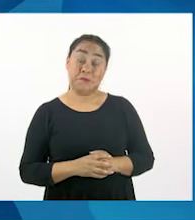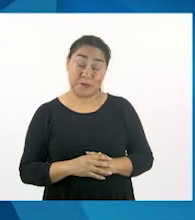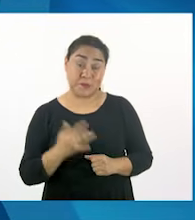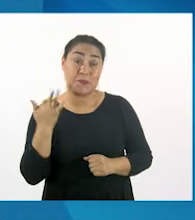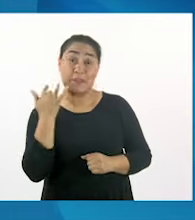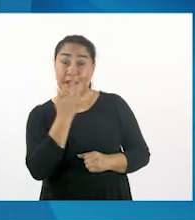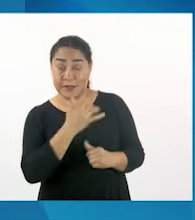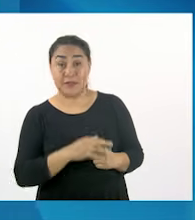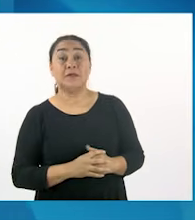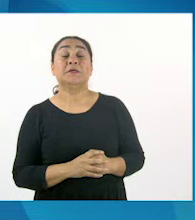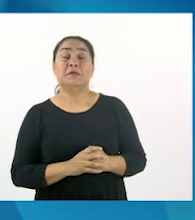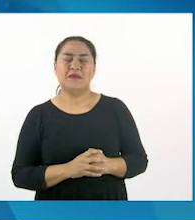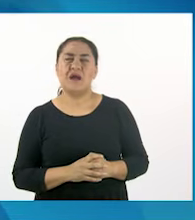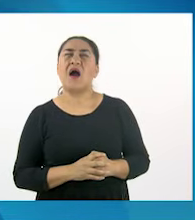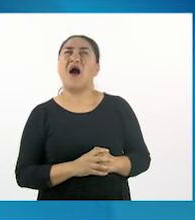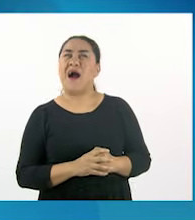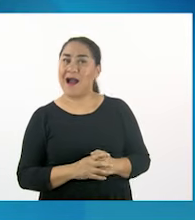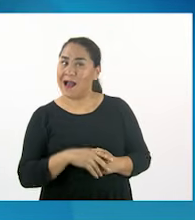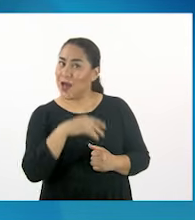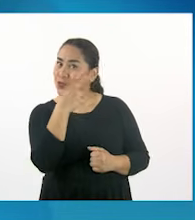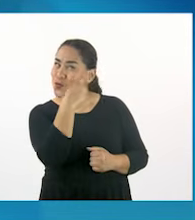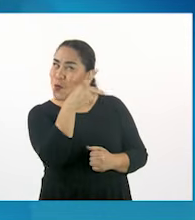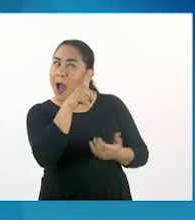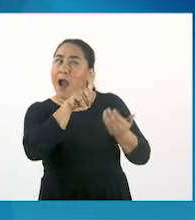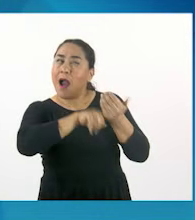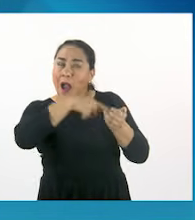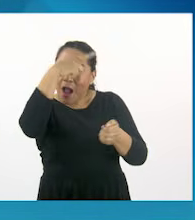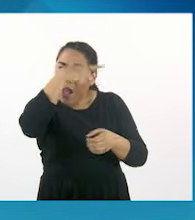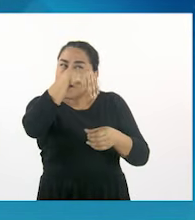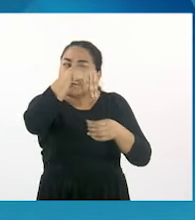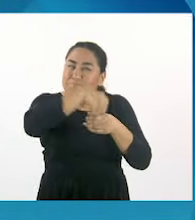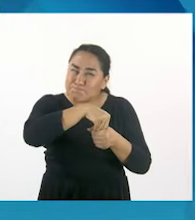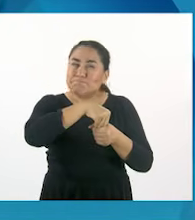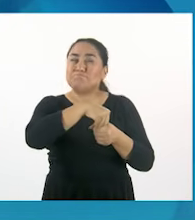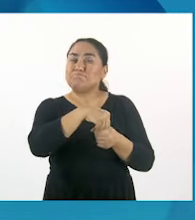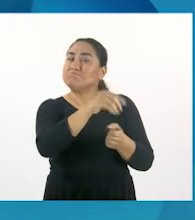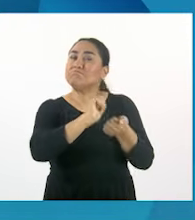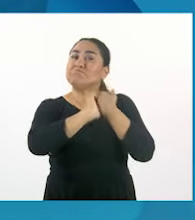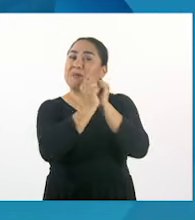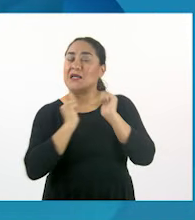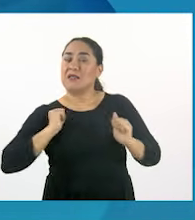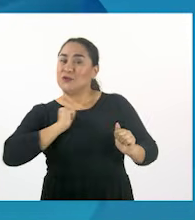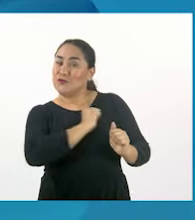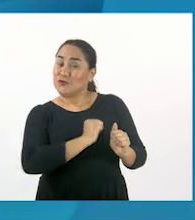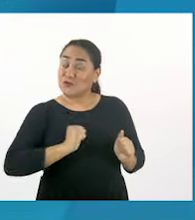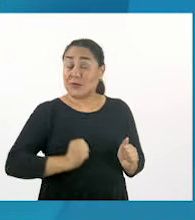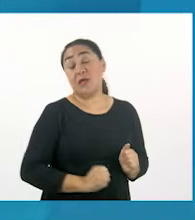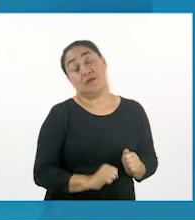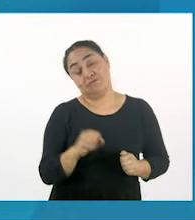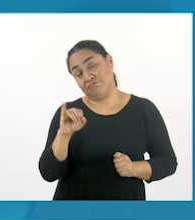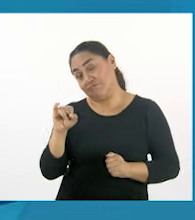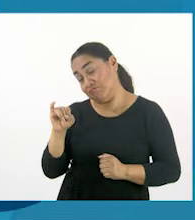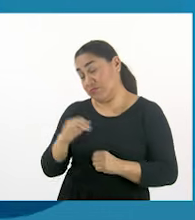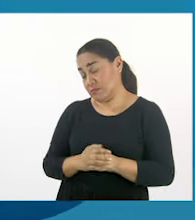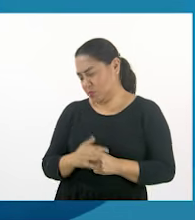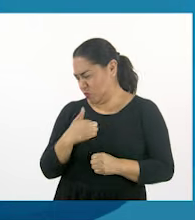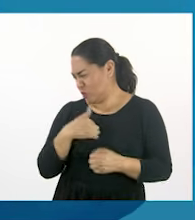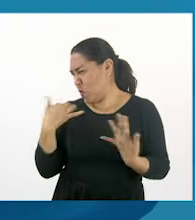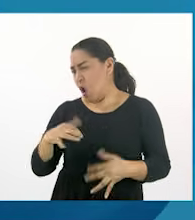Entonces, ¿ese es tu gran secreto para ser un superhéroe? Sí, pero para ser un super,